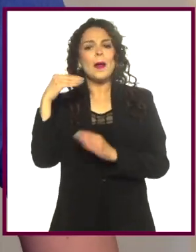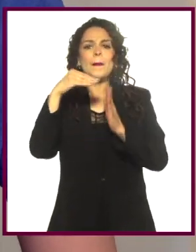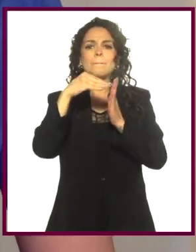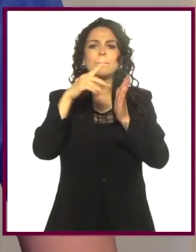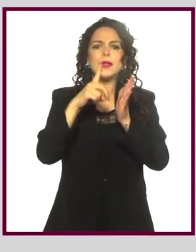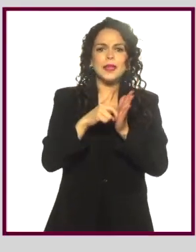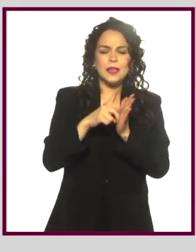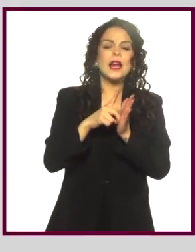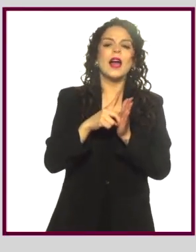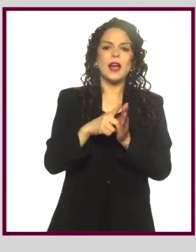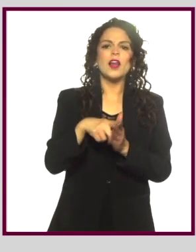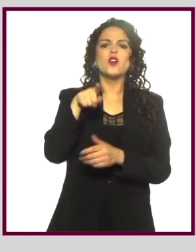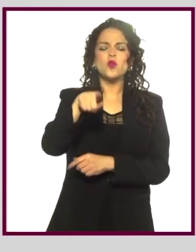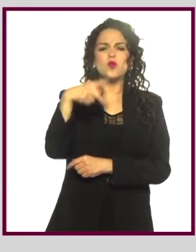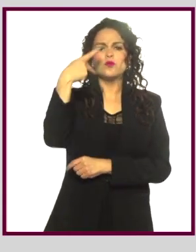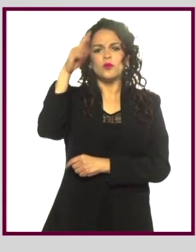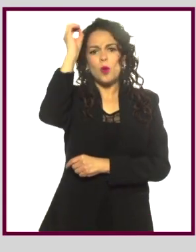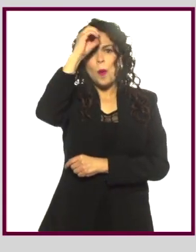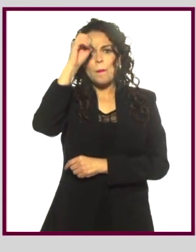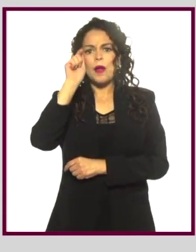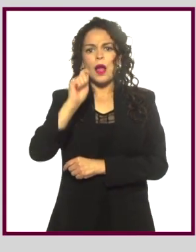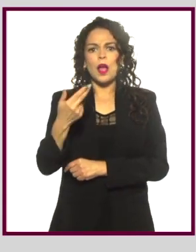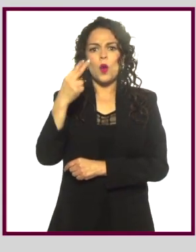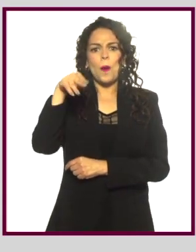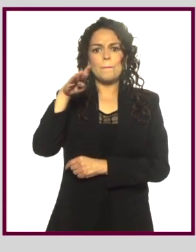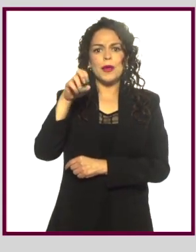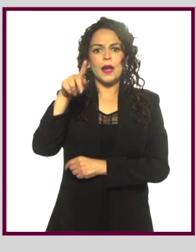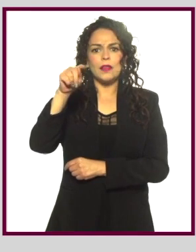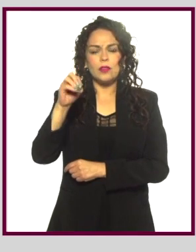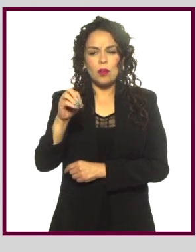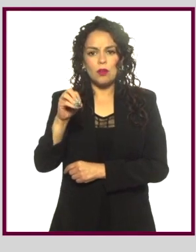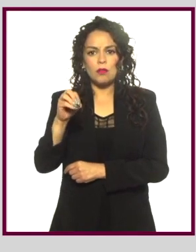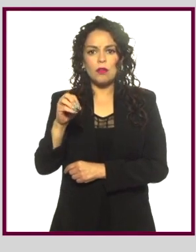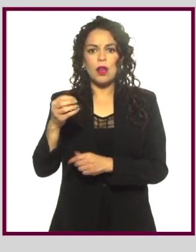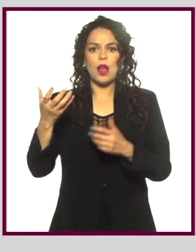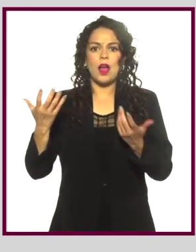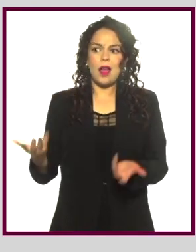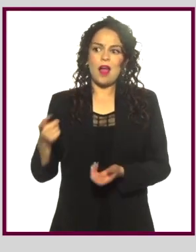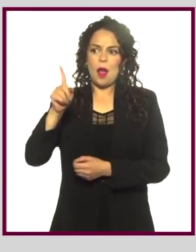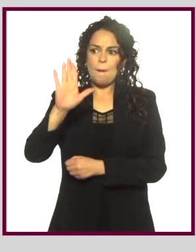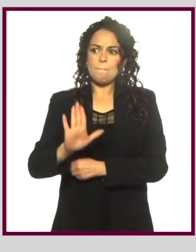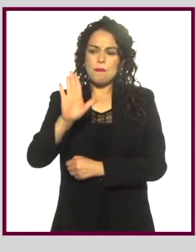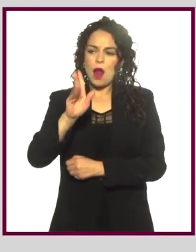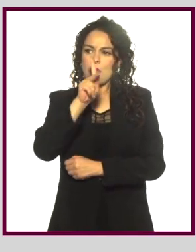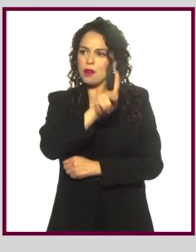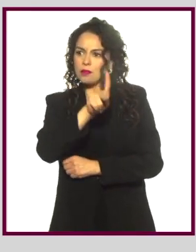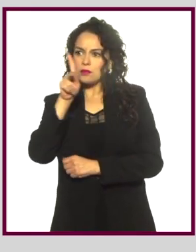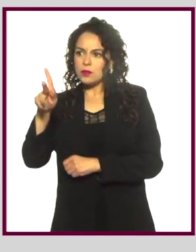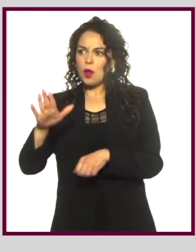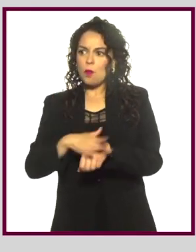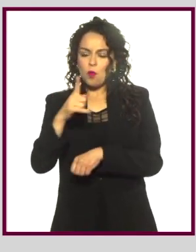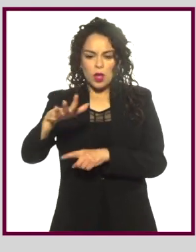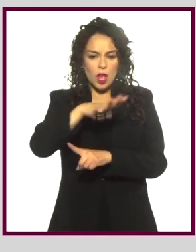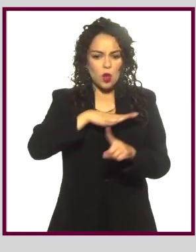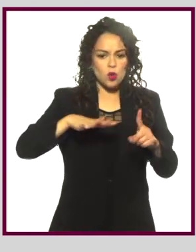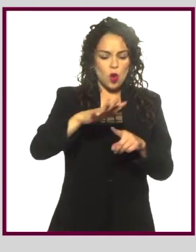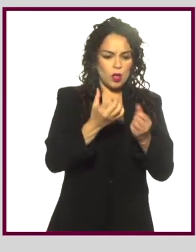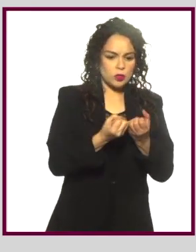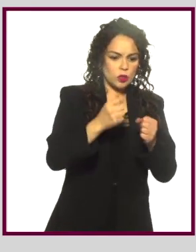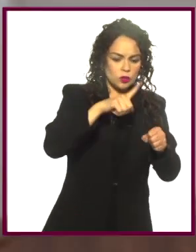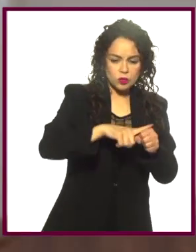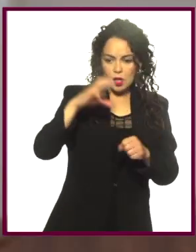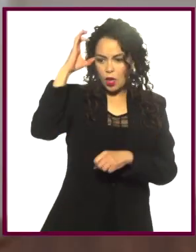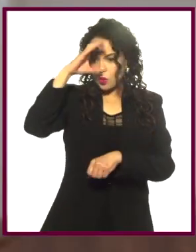modelo de Umberto Eco? Que se parece mucho al de David Berlo, ya que toma en cuenta el contexto social, cultural y